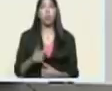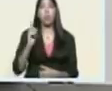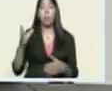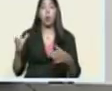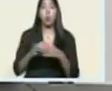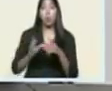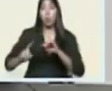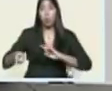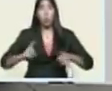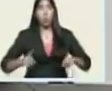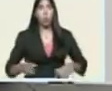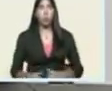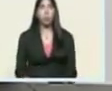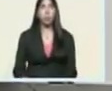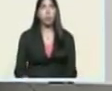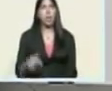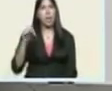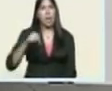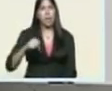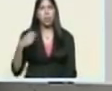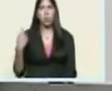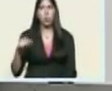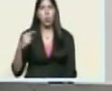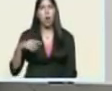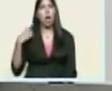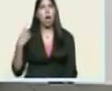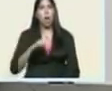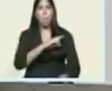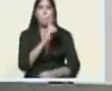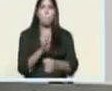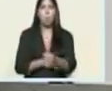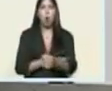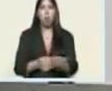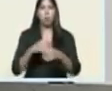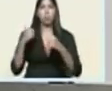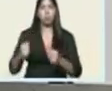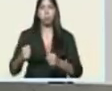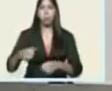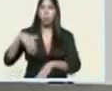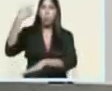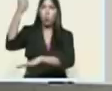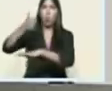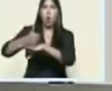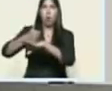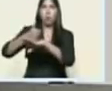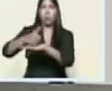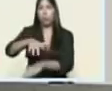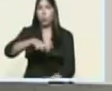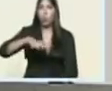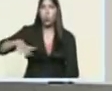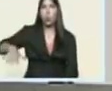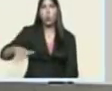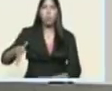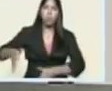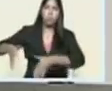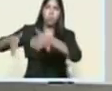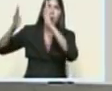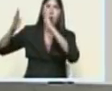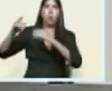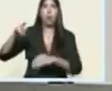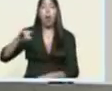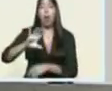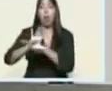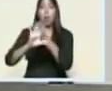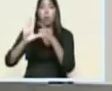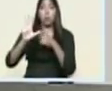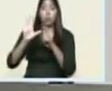logístico. Venezuela tiene un poder electoral, de verdad, se puede decir, tenemos un poder electoral. Es el quinto poder de